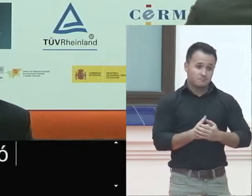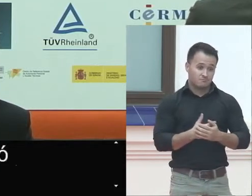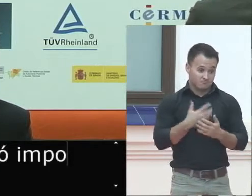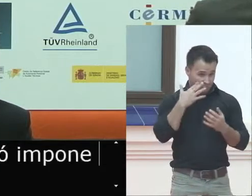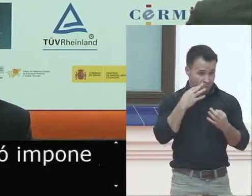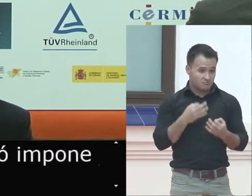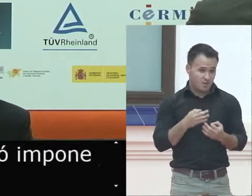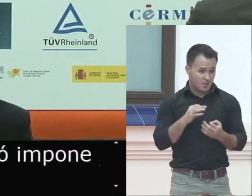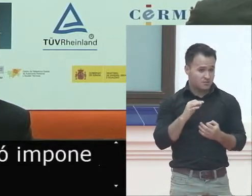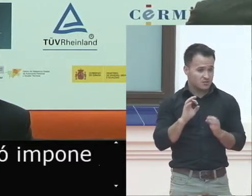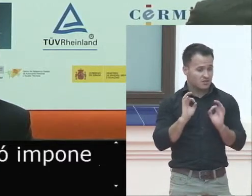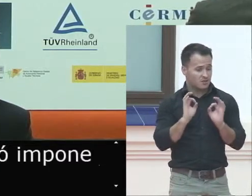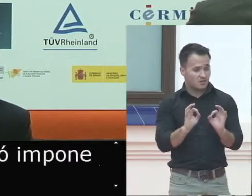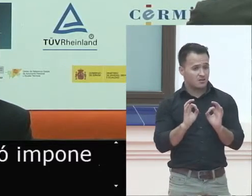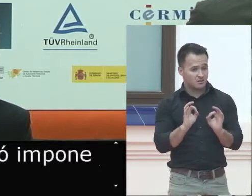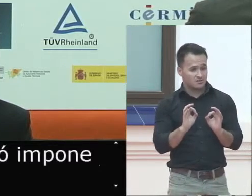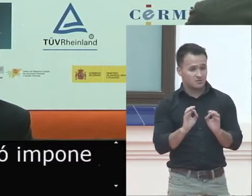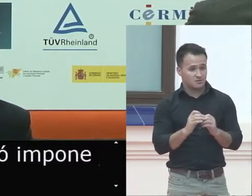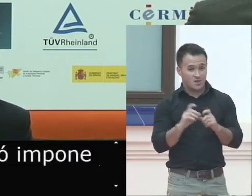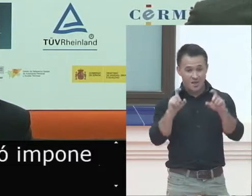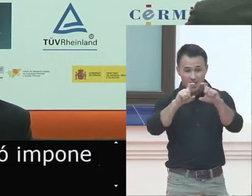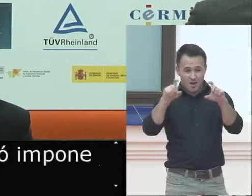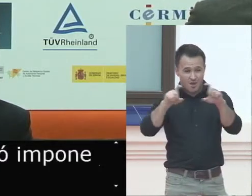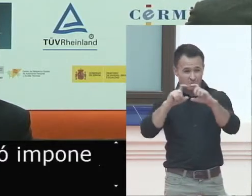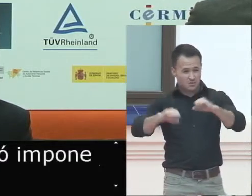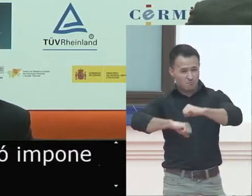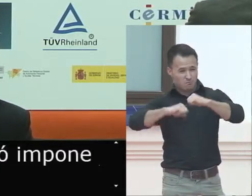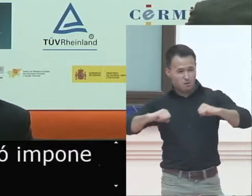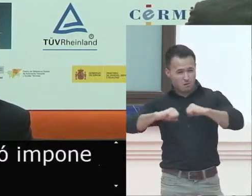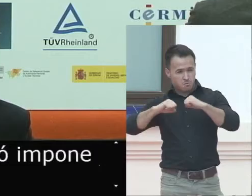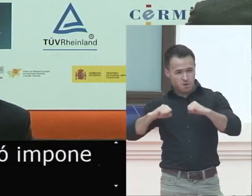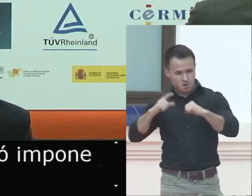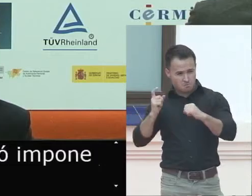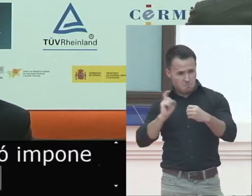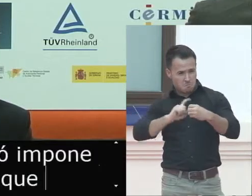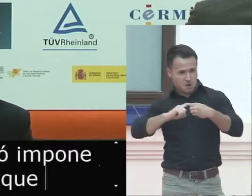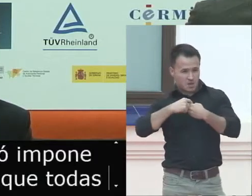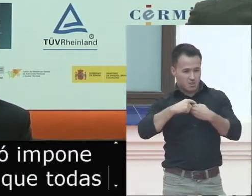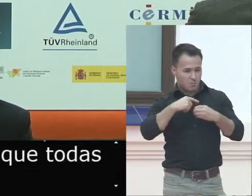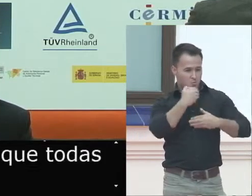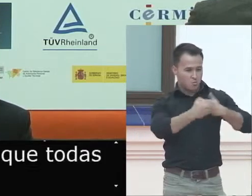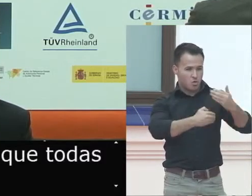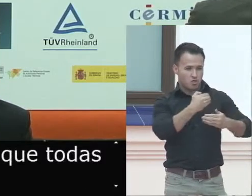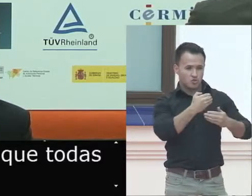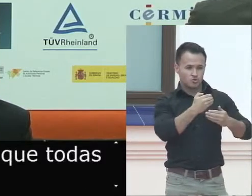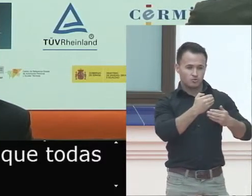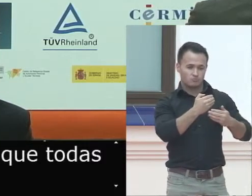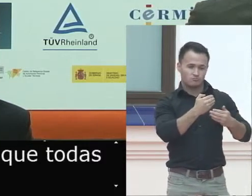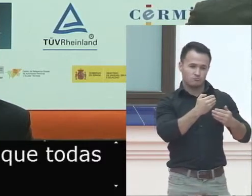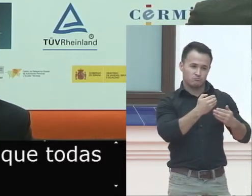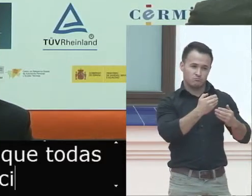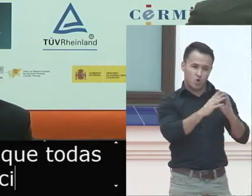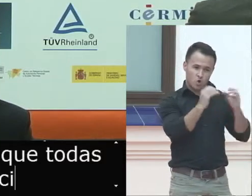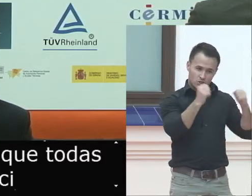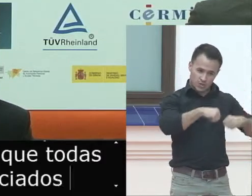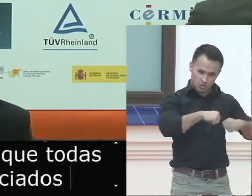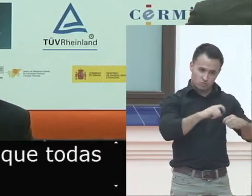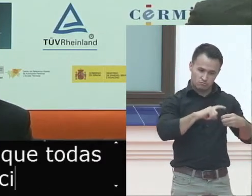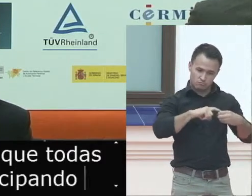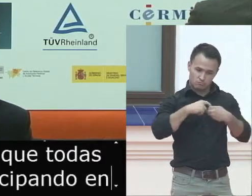así, que todas las grandes empresas que están participando en un proceso de